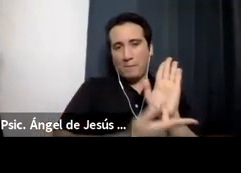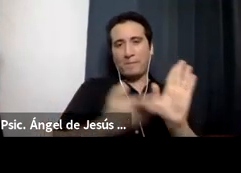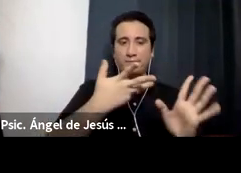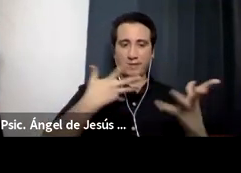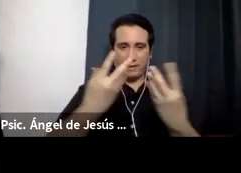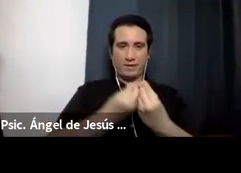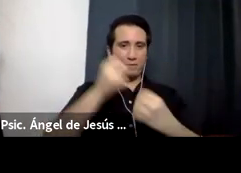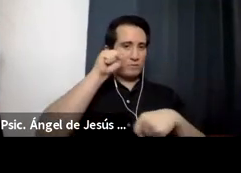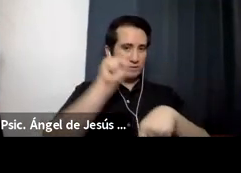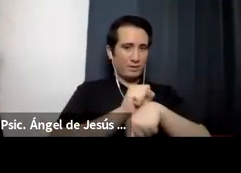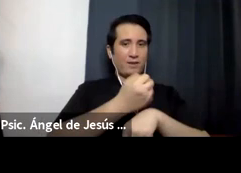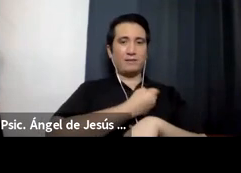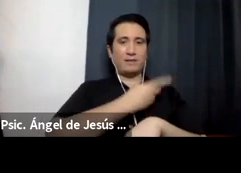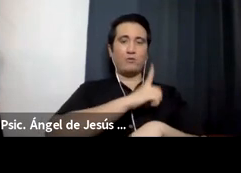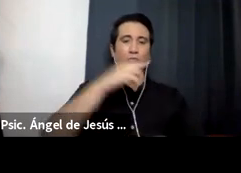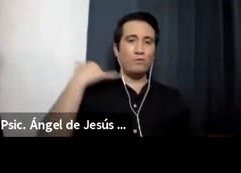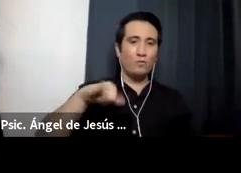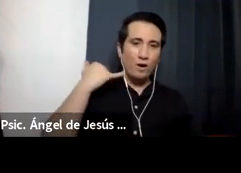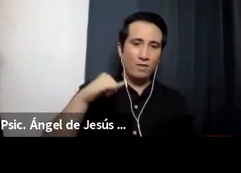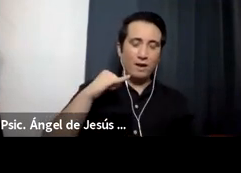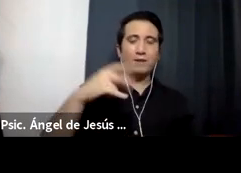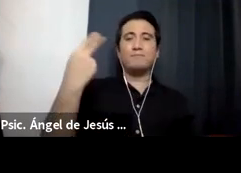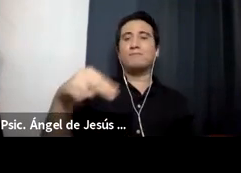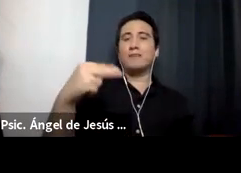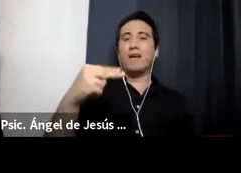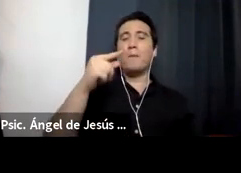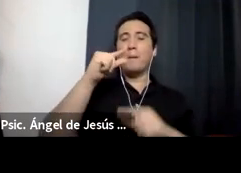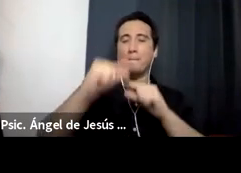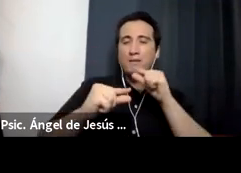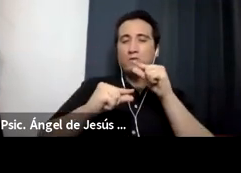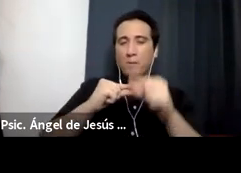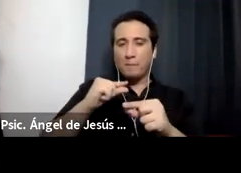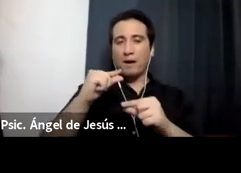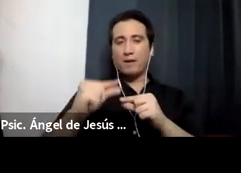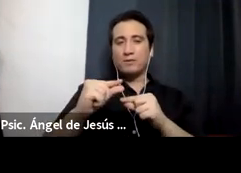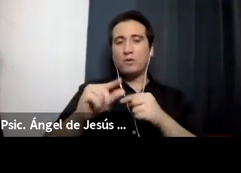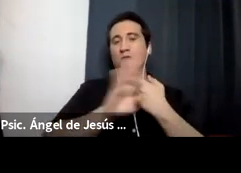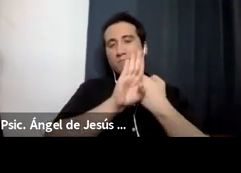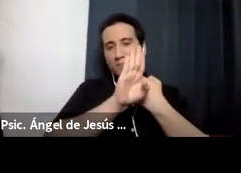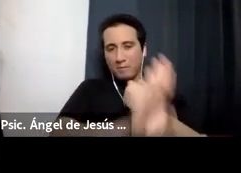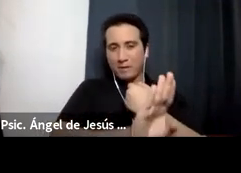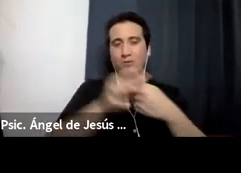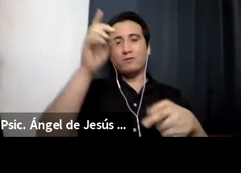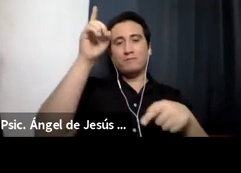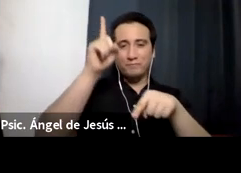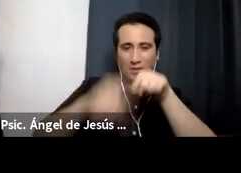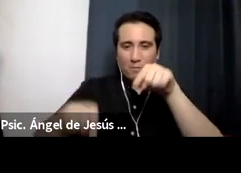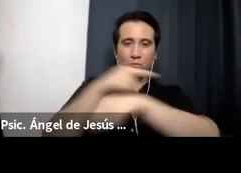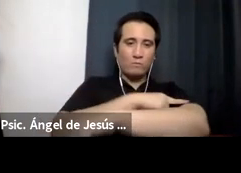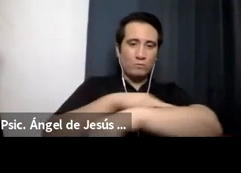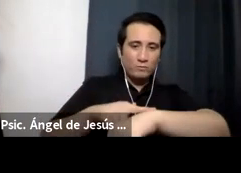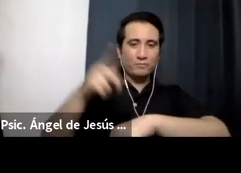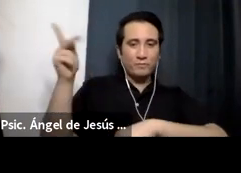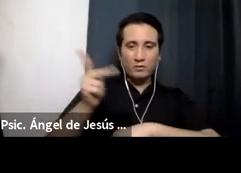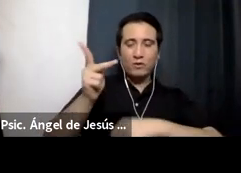en la Secretaría de Salud de Yucatán, que se llama Paso a Paso, precisamente para la prevención de amputaciones de personas